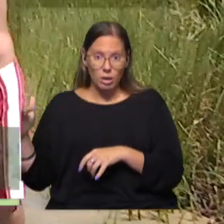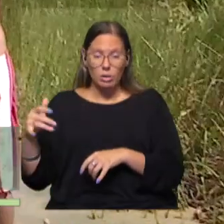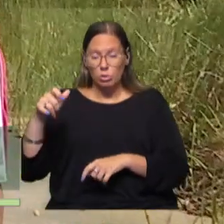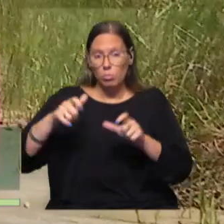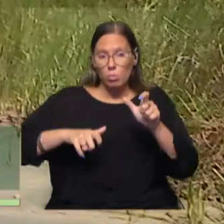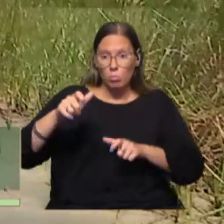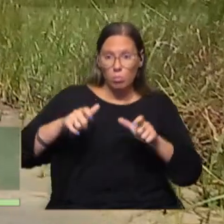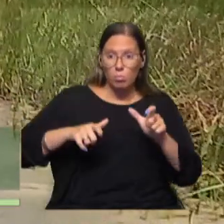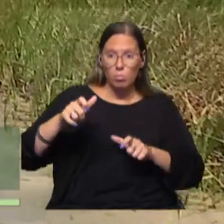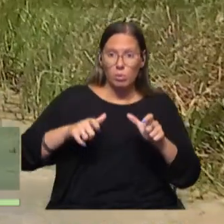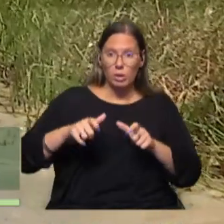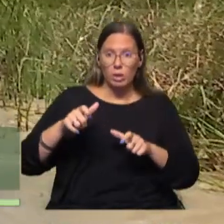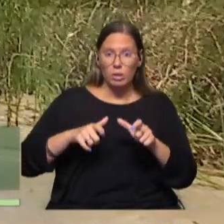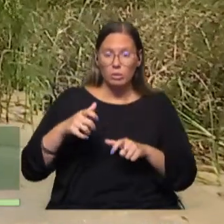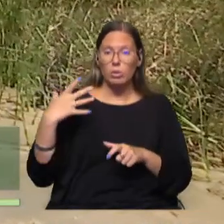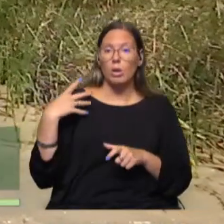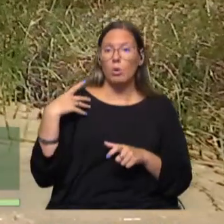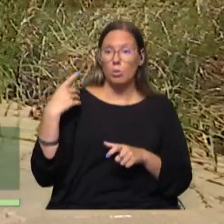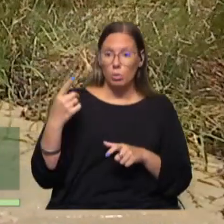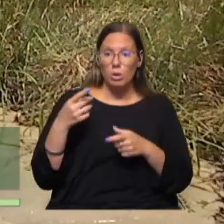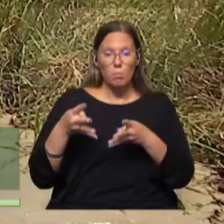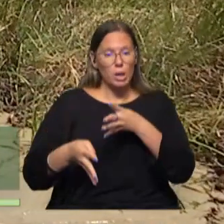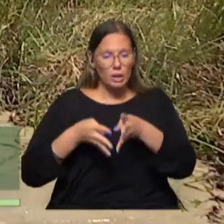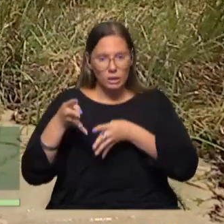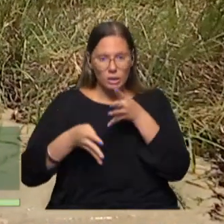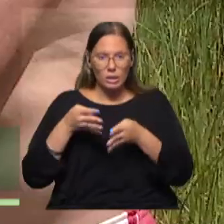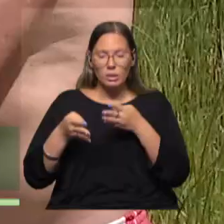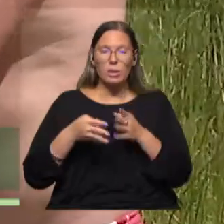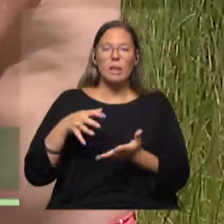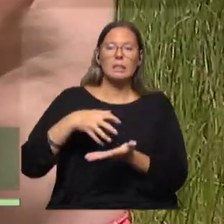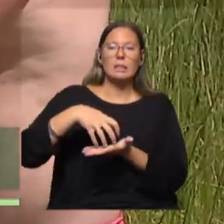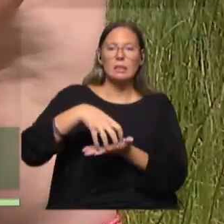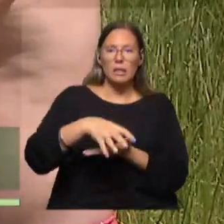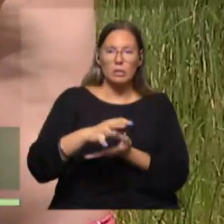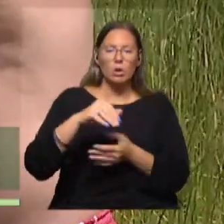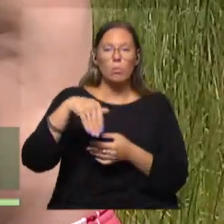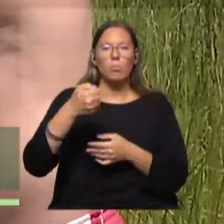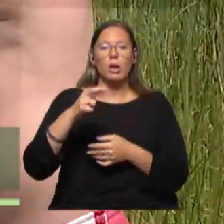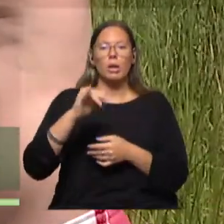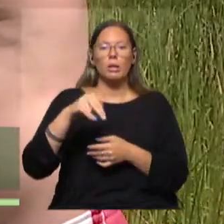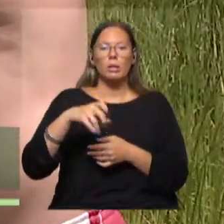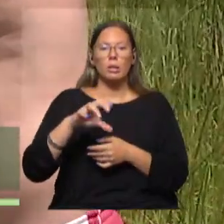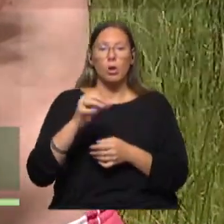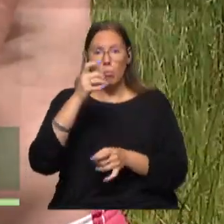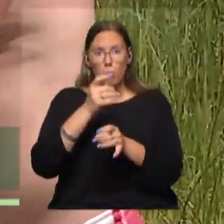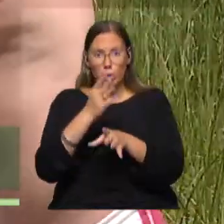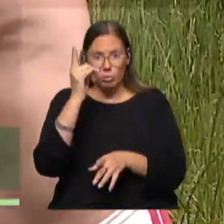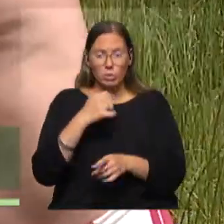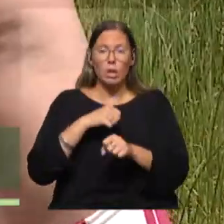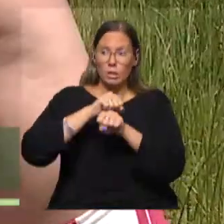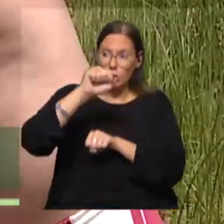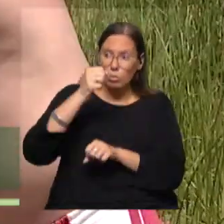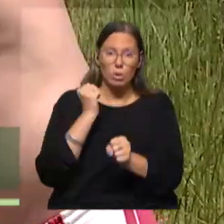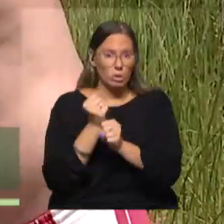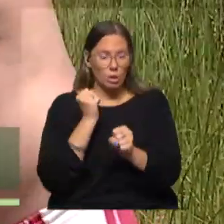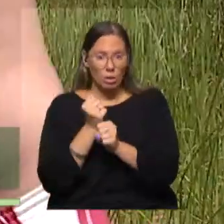que, tanto los patrones de pesca, maquinistas navales, los del sector de marineros embarcados, somos gente profesional, tenemos un título que nos habilita a